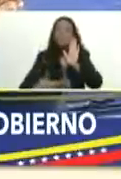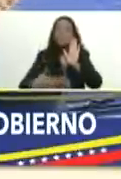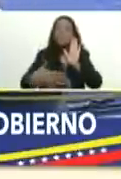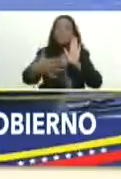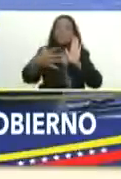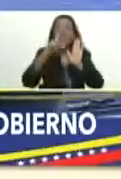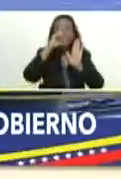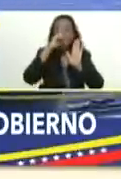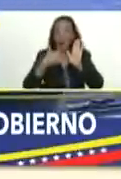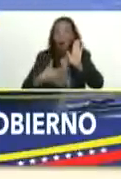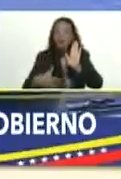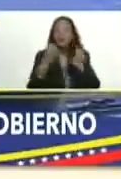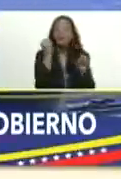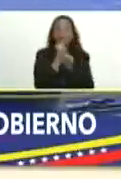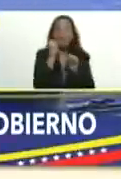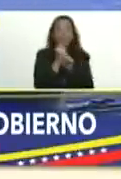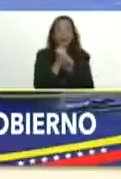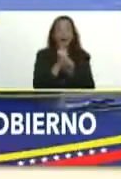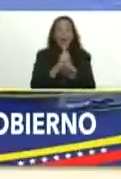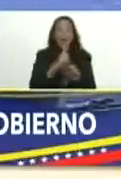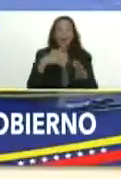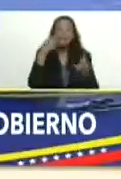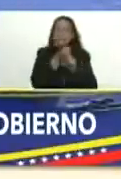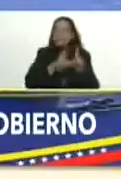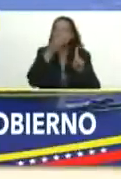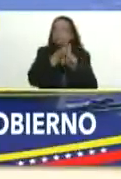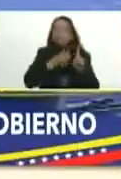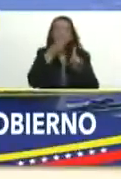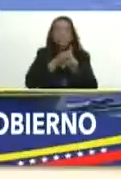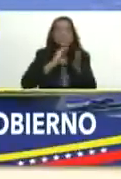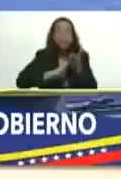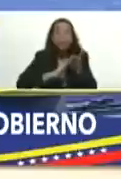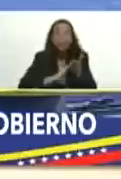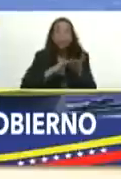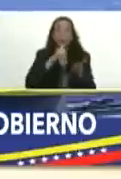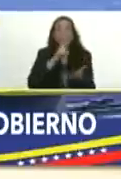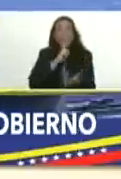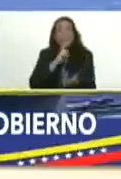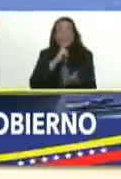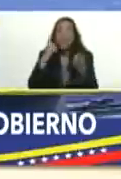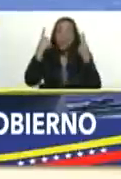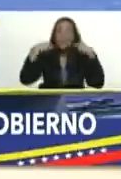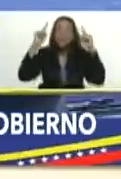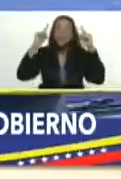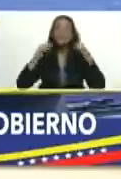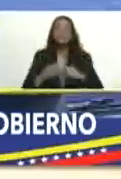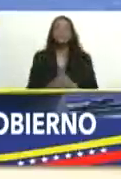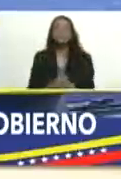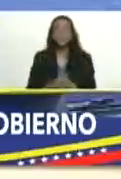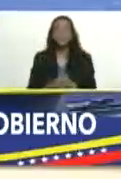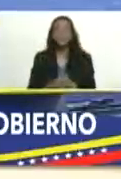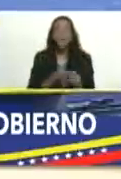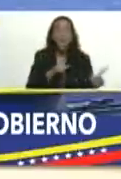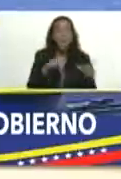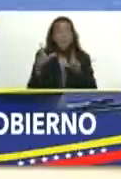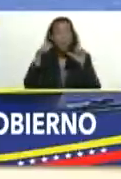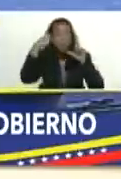año de trabajo, de batalla, de soluciones y de victoria popular. ¿Está listo el